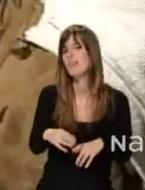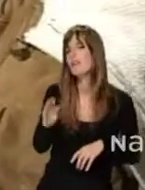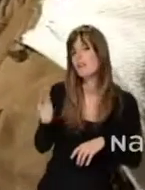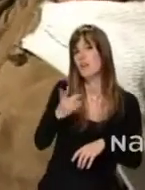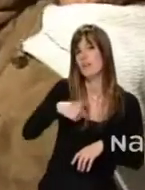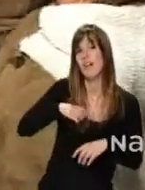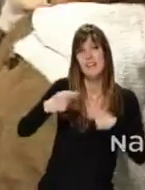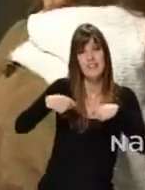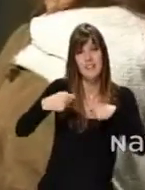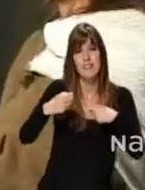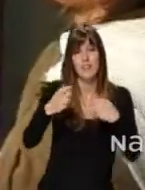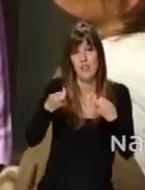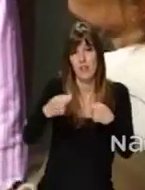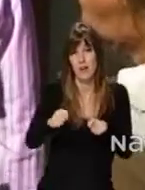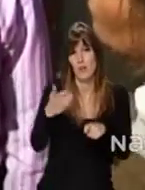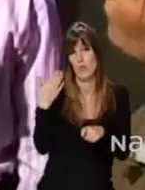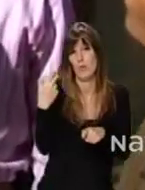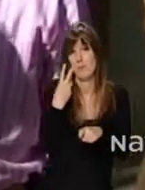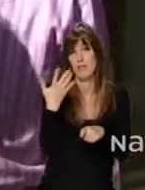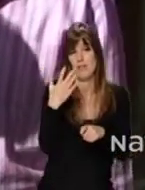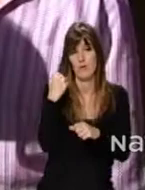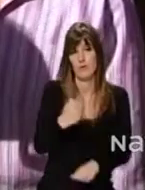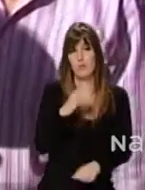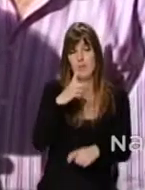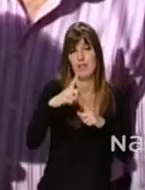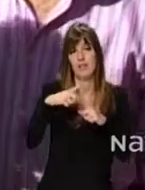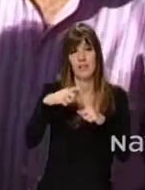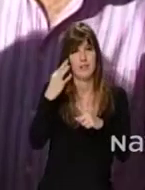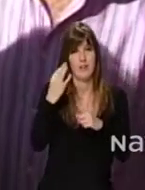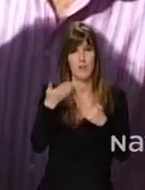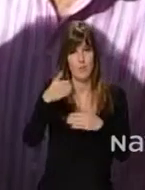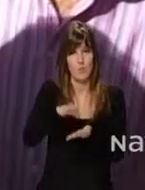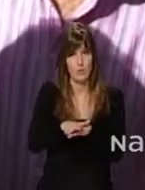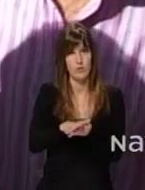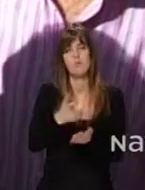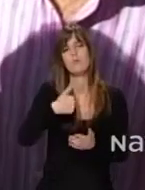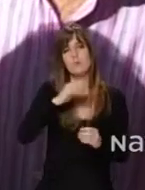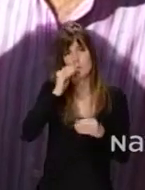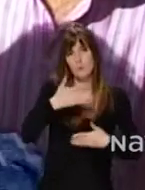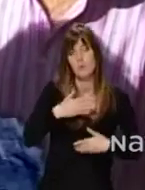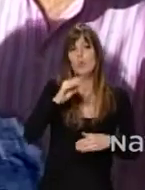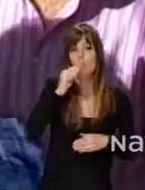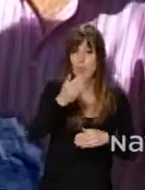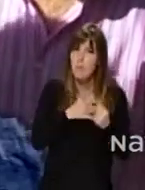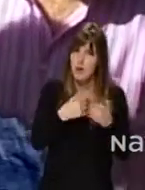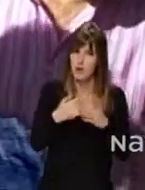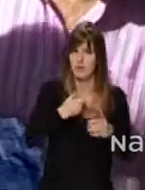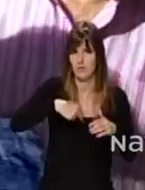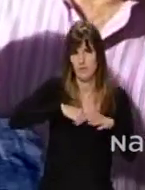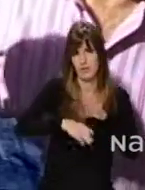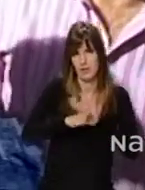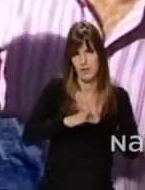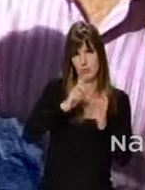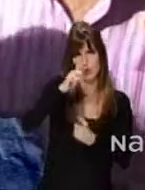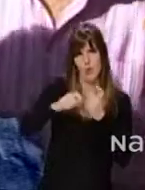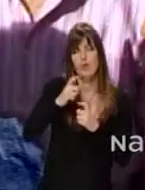tienda se cerró hace aproximadamente 25 años cuando murió la tía, y nosotros hemos seguido haciendo el turrón todos los años. La verdad es que